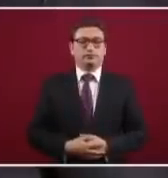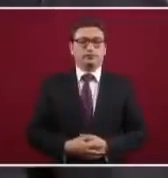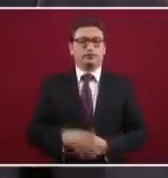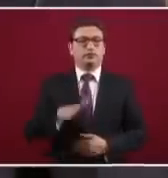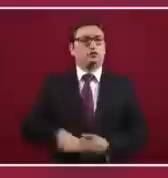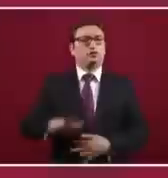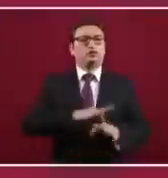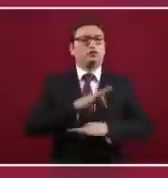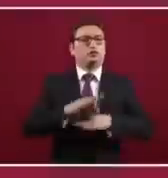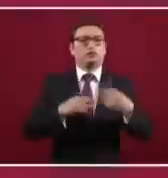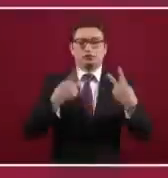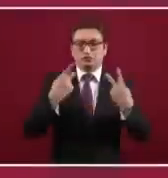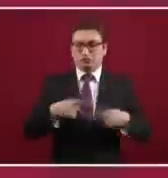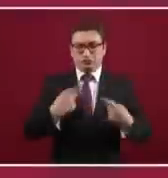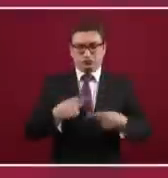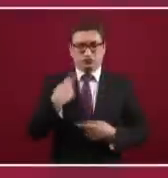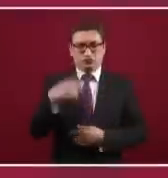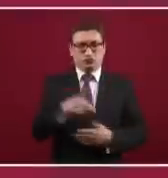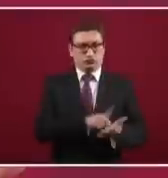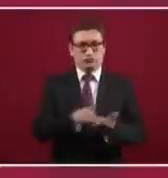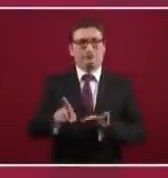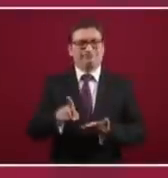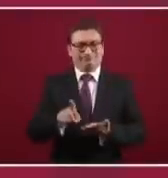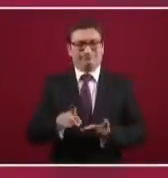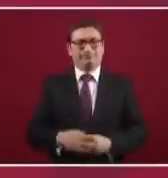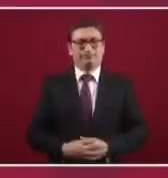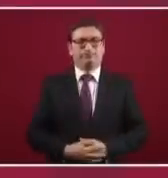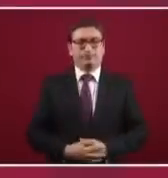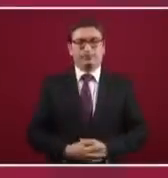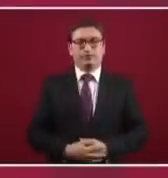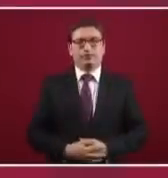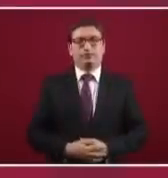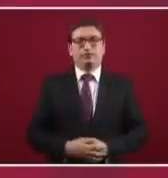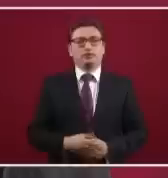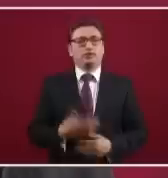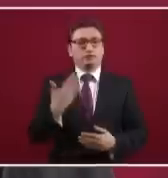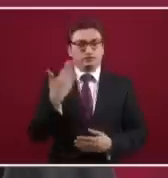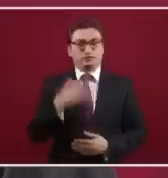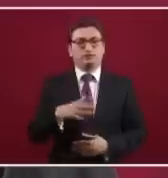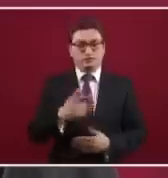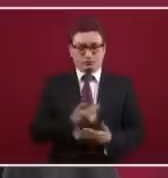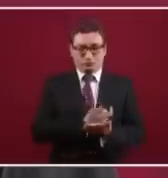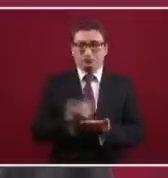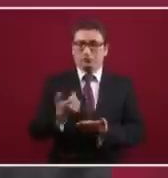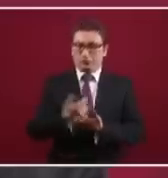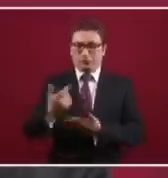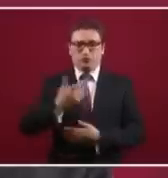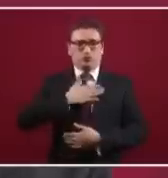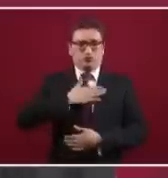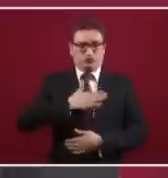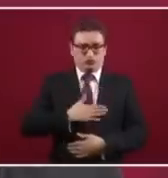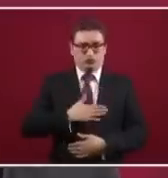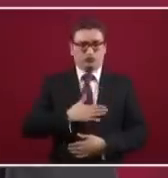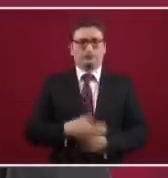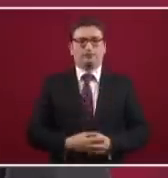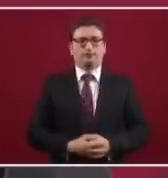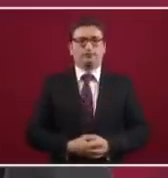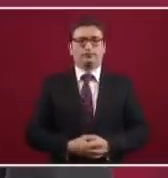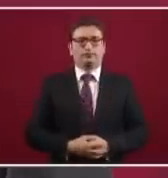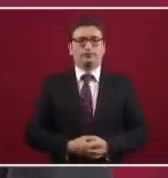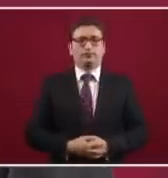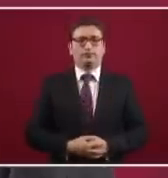seres humanos tienen derecho, y el derecho a un salario justo es un